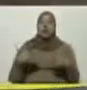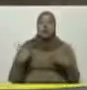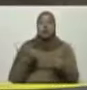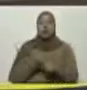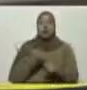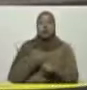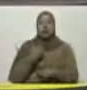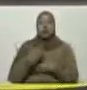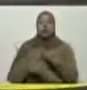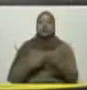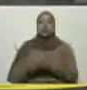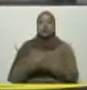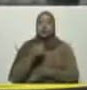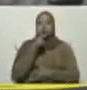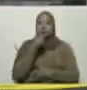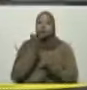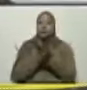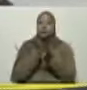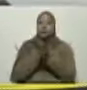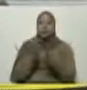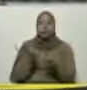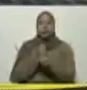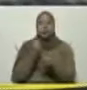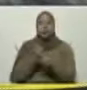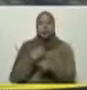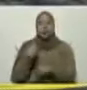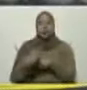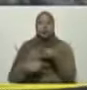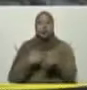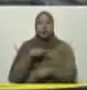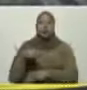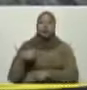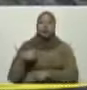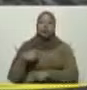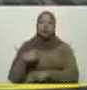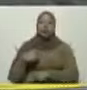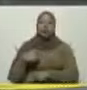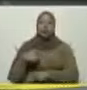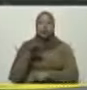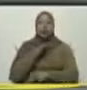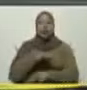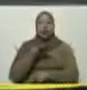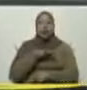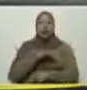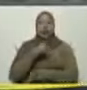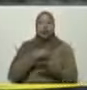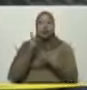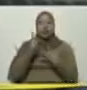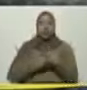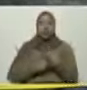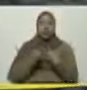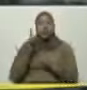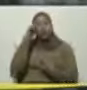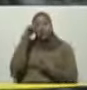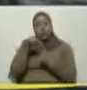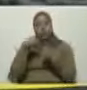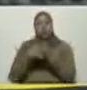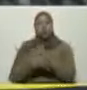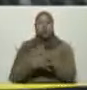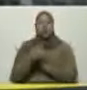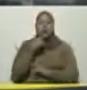la la clase trabajadora en todos sus procesos de potabilización para optimizar el